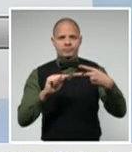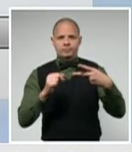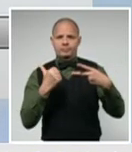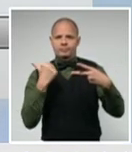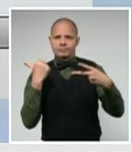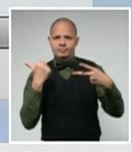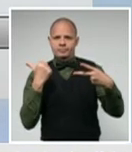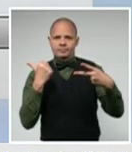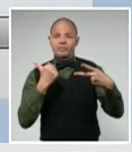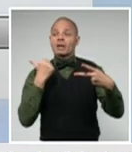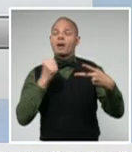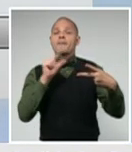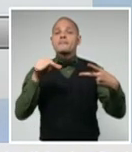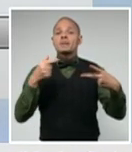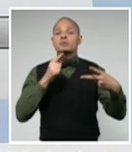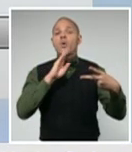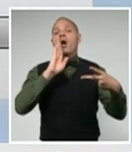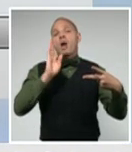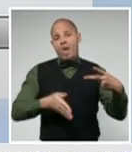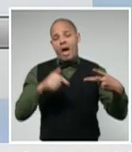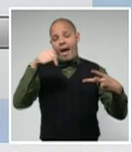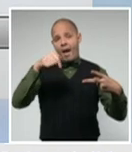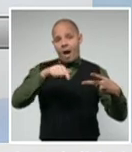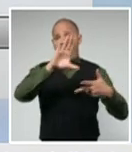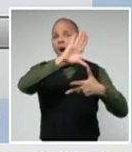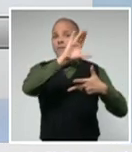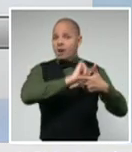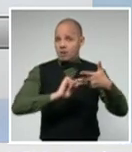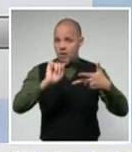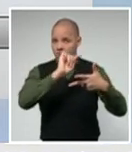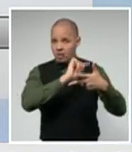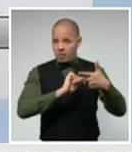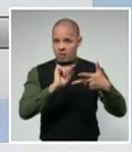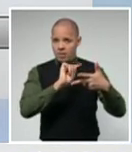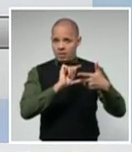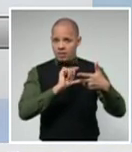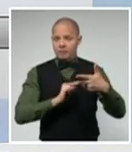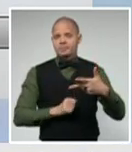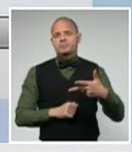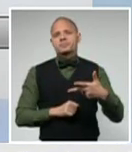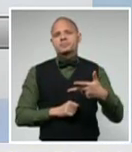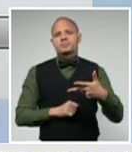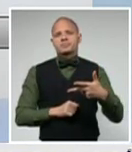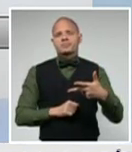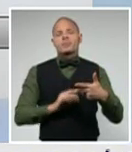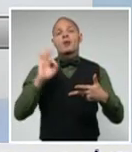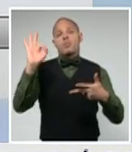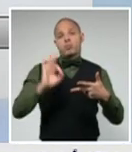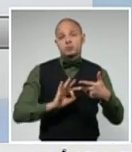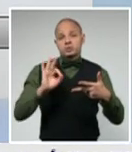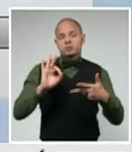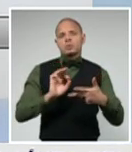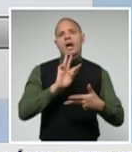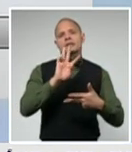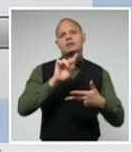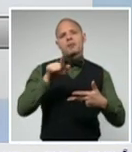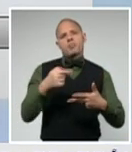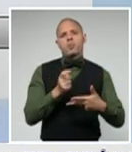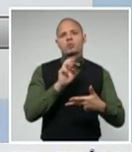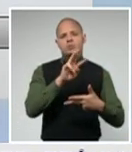566.374 personas que han perdido la vida con esta enfermedad y una letalidad muy superior a la del mundo